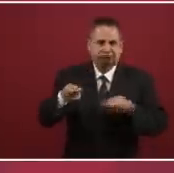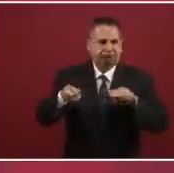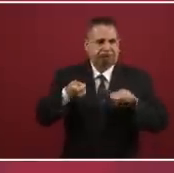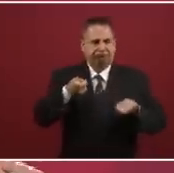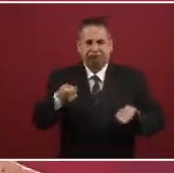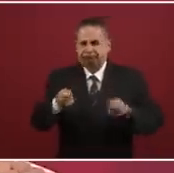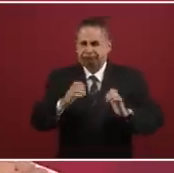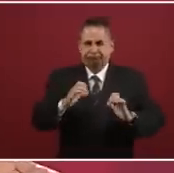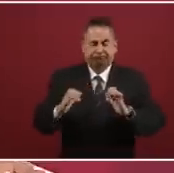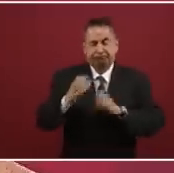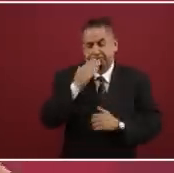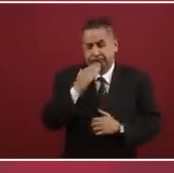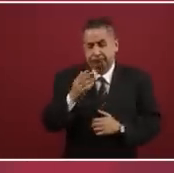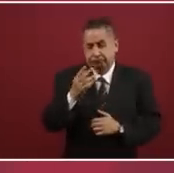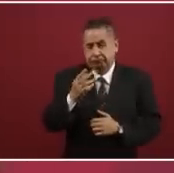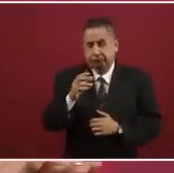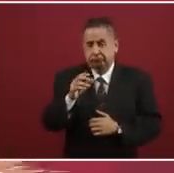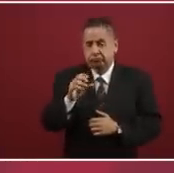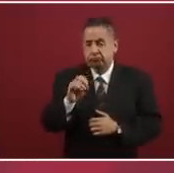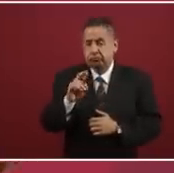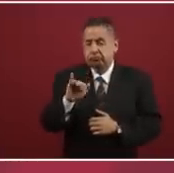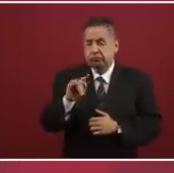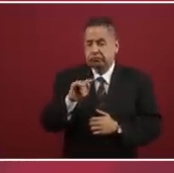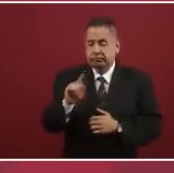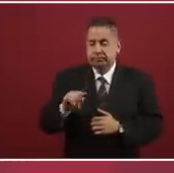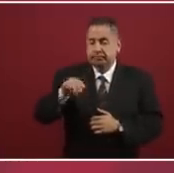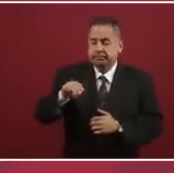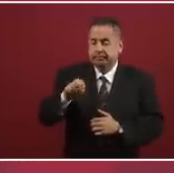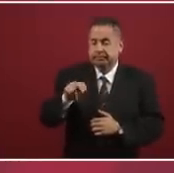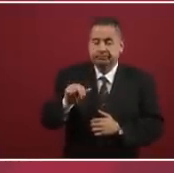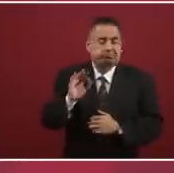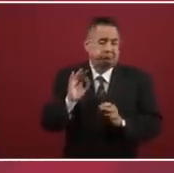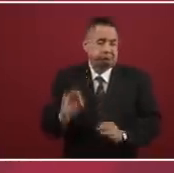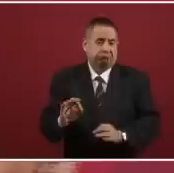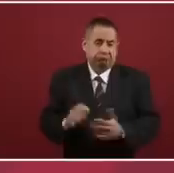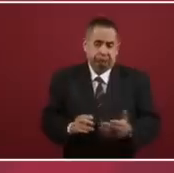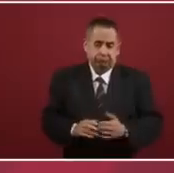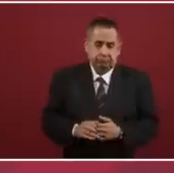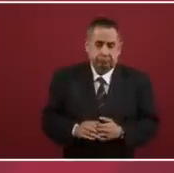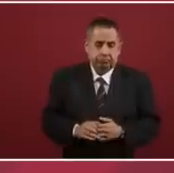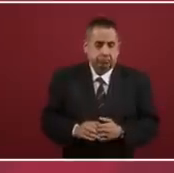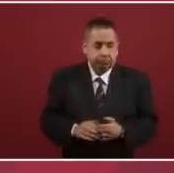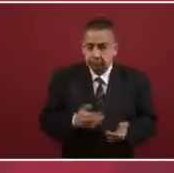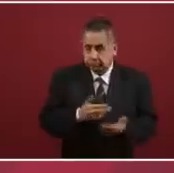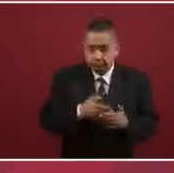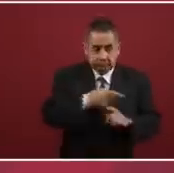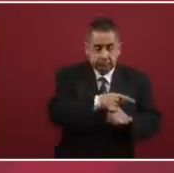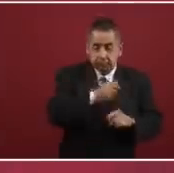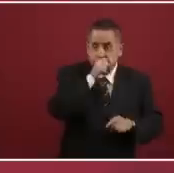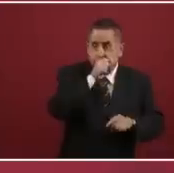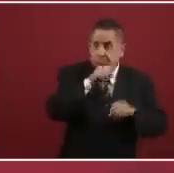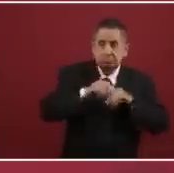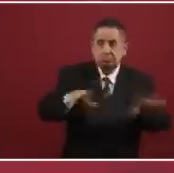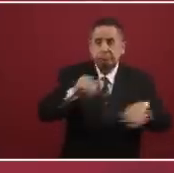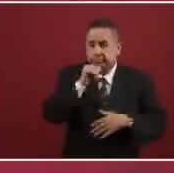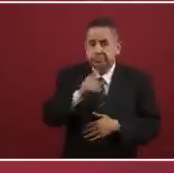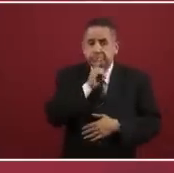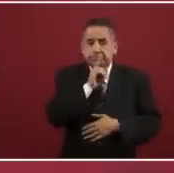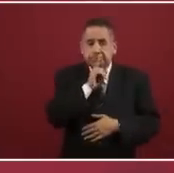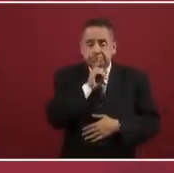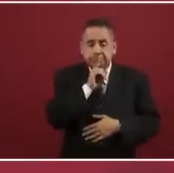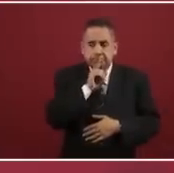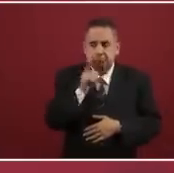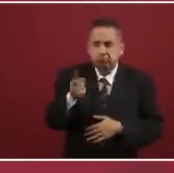Entonces, no se sabía nada sobre esto, no se hablaba de